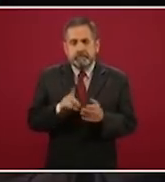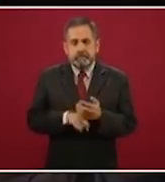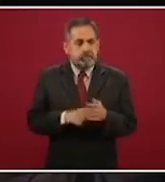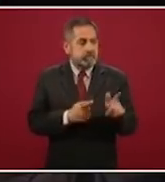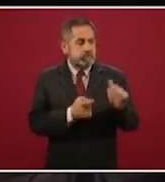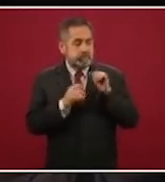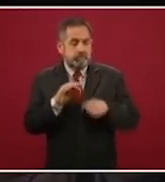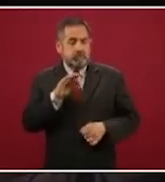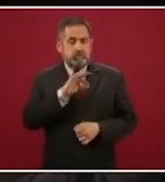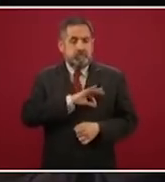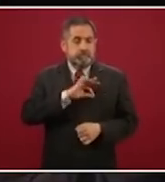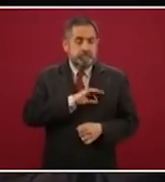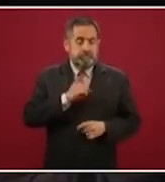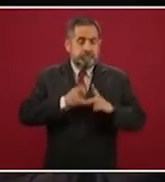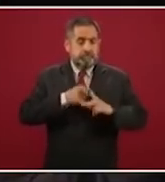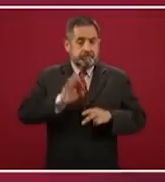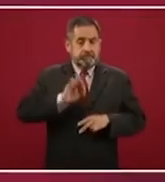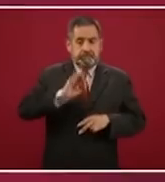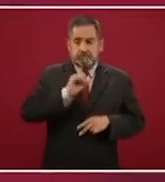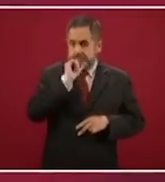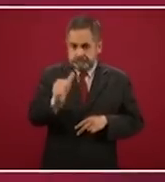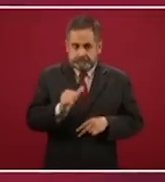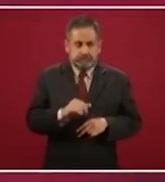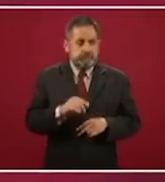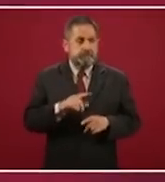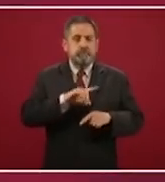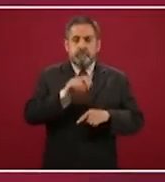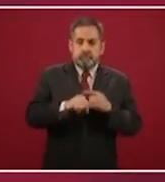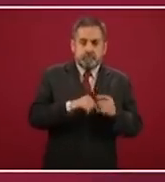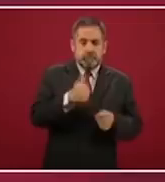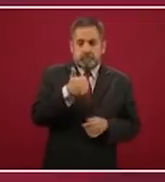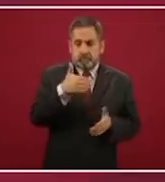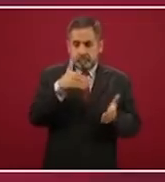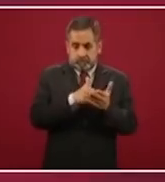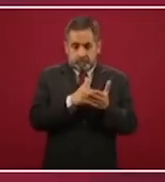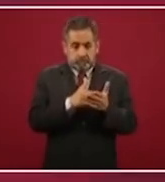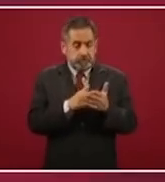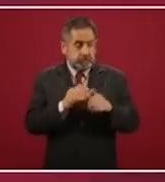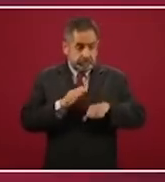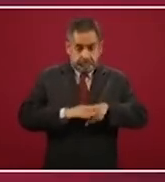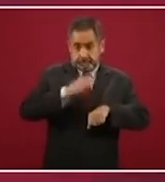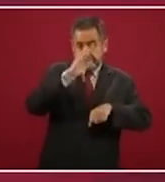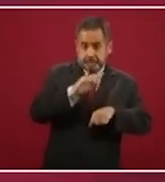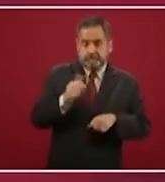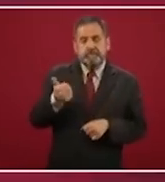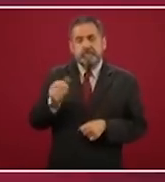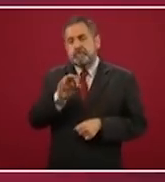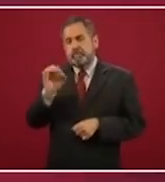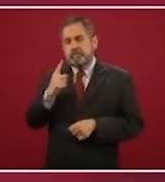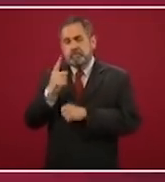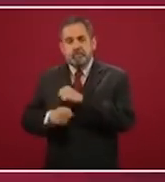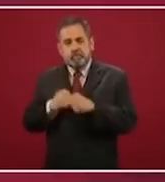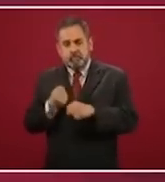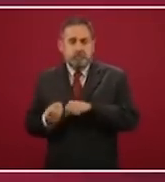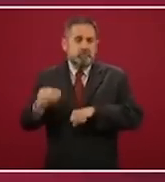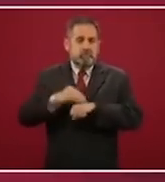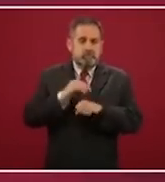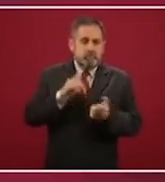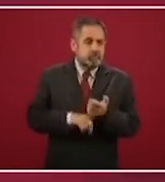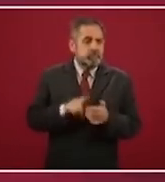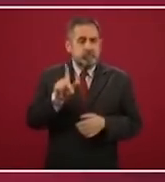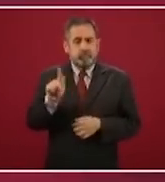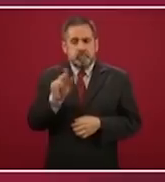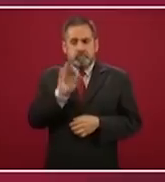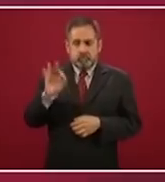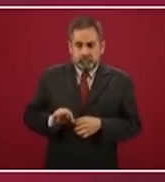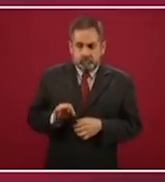cobro de intereses y después de 6,000 pesos solamente es una tasa del 6% anual el que se les da. Y son